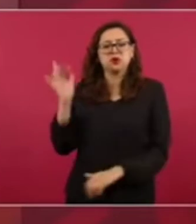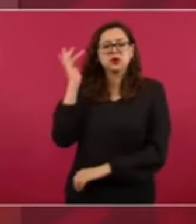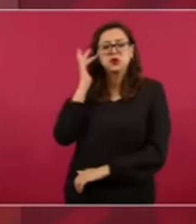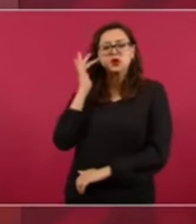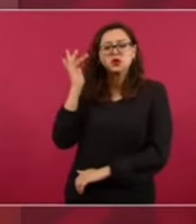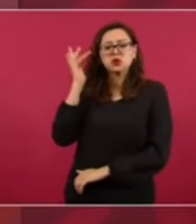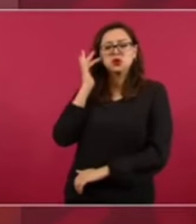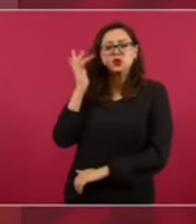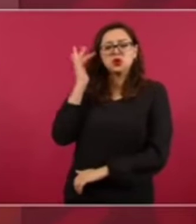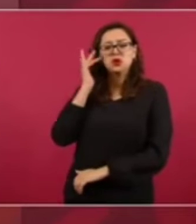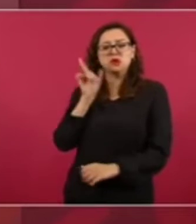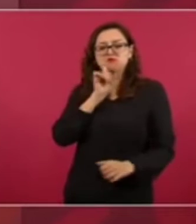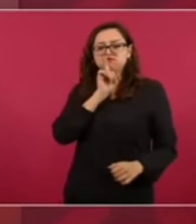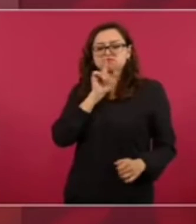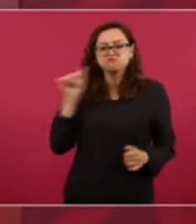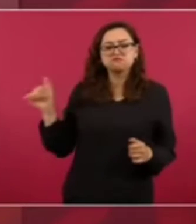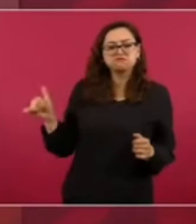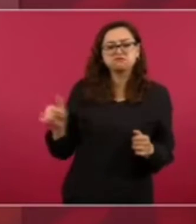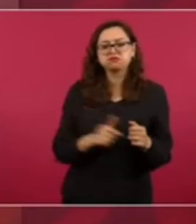Porque